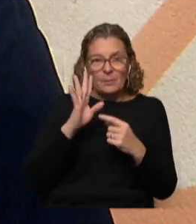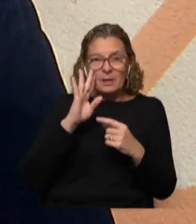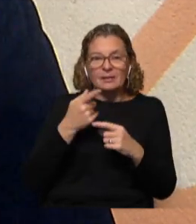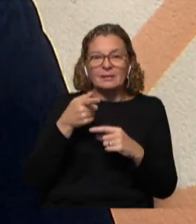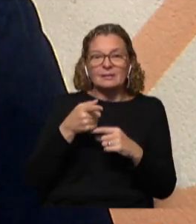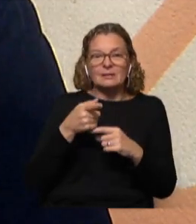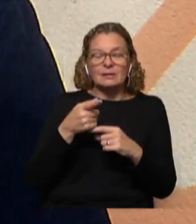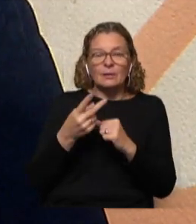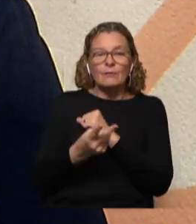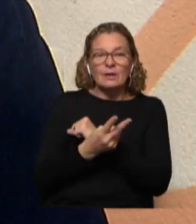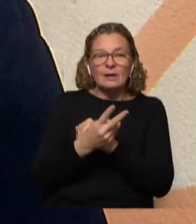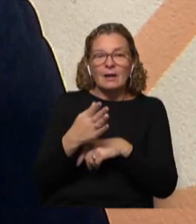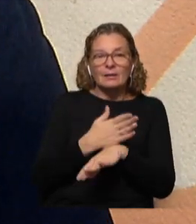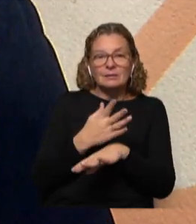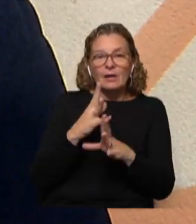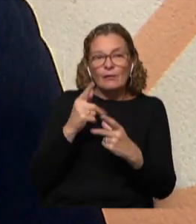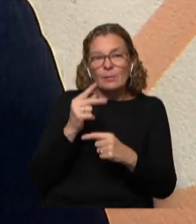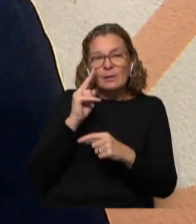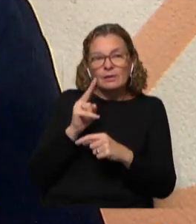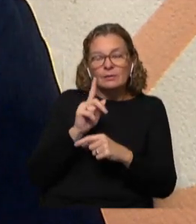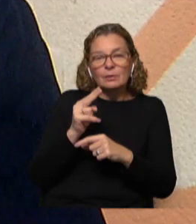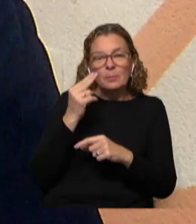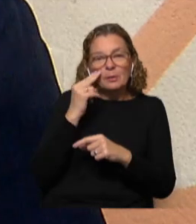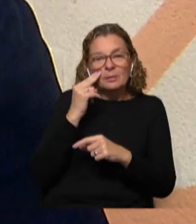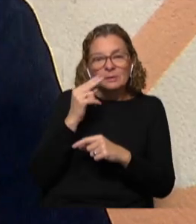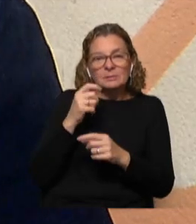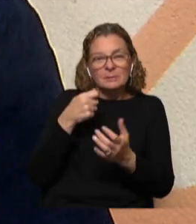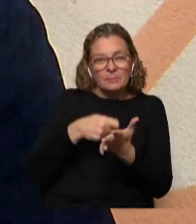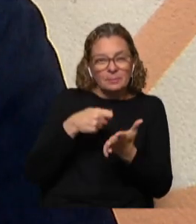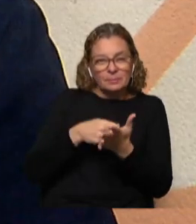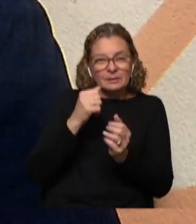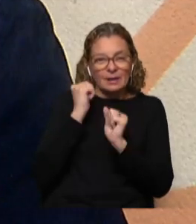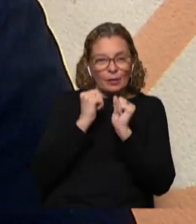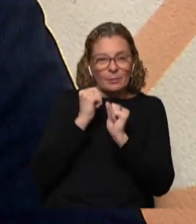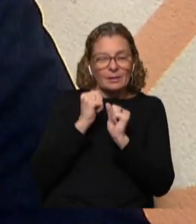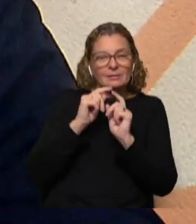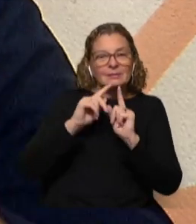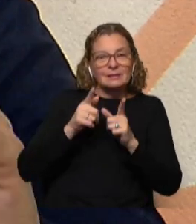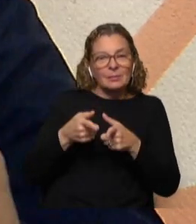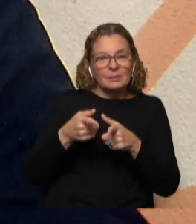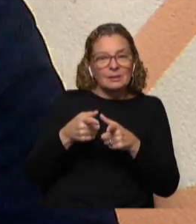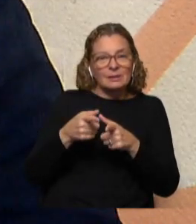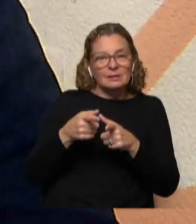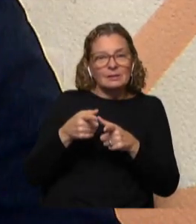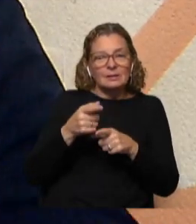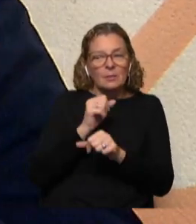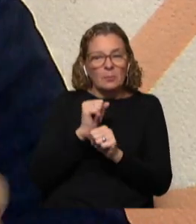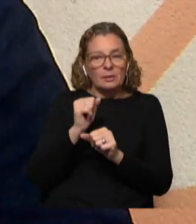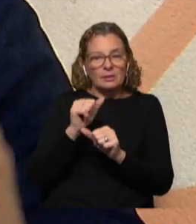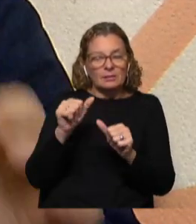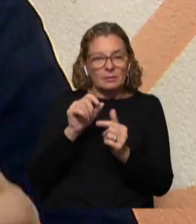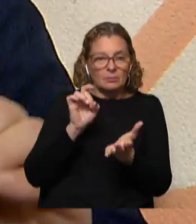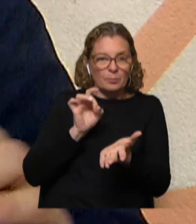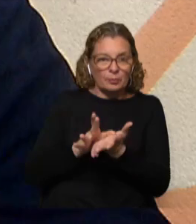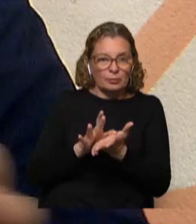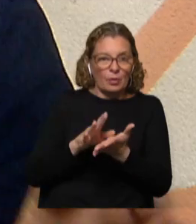de casos lo que hay que prever, a mi modo de ver, no es tanto la sanción meramente económica, sino además de la económica, tener una progresión que permita la expulsión,